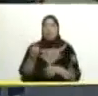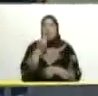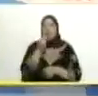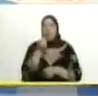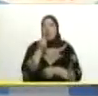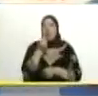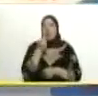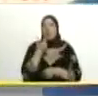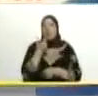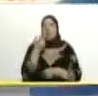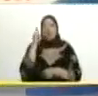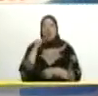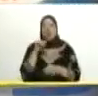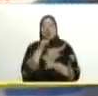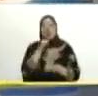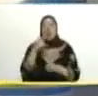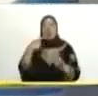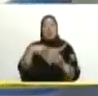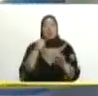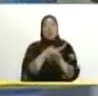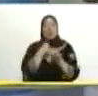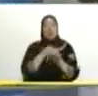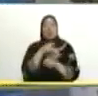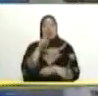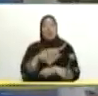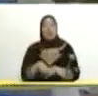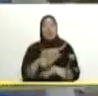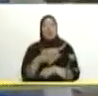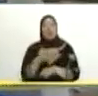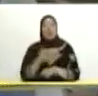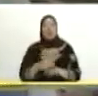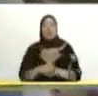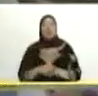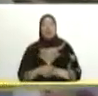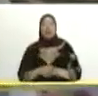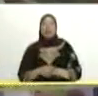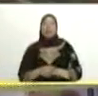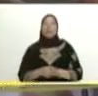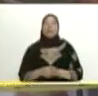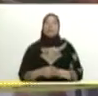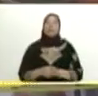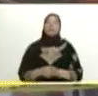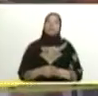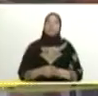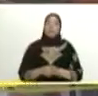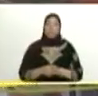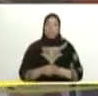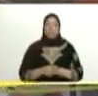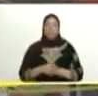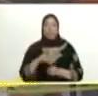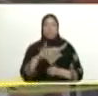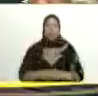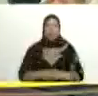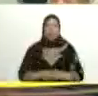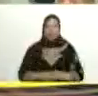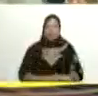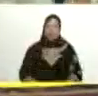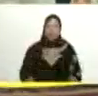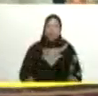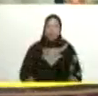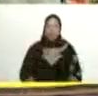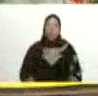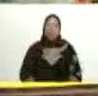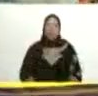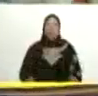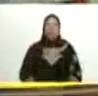alimentación, las misiones de alimentación. Aquí también hay un acuapónico que tiene tilapia ya alimentada.